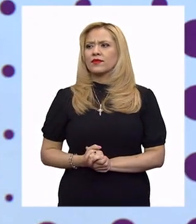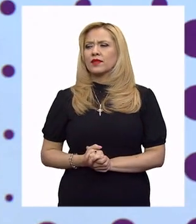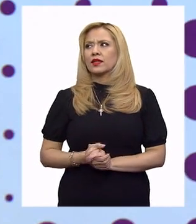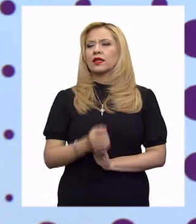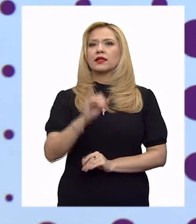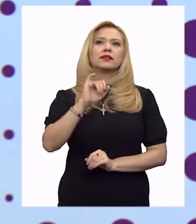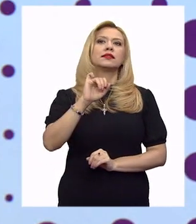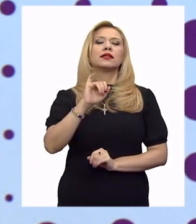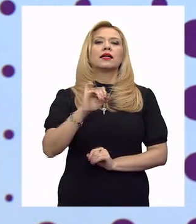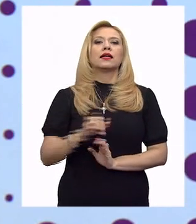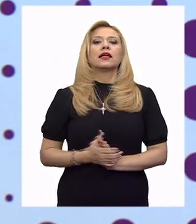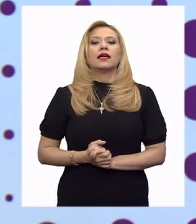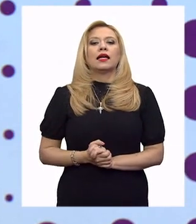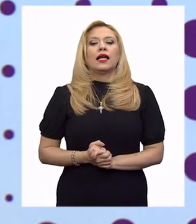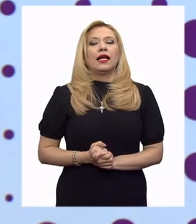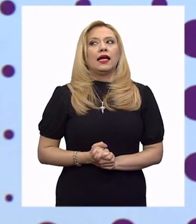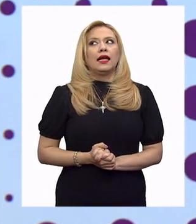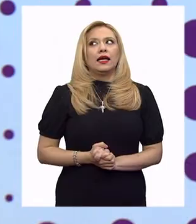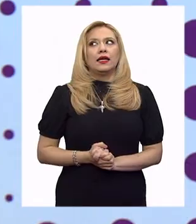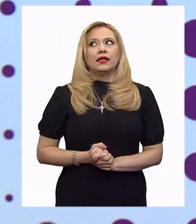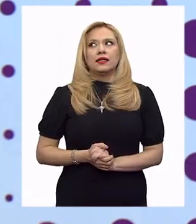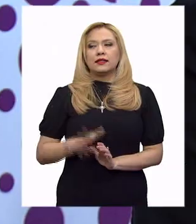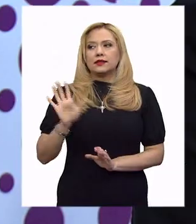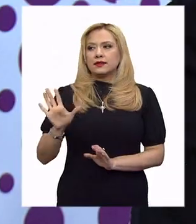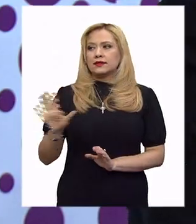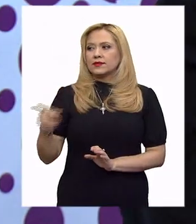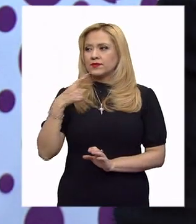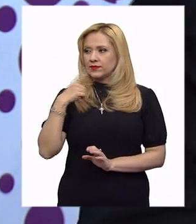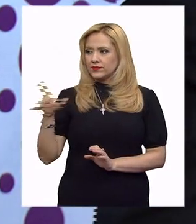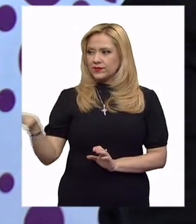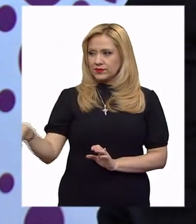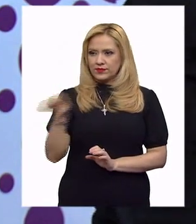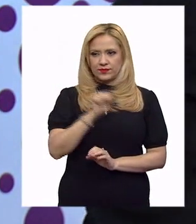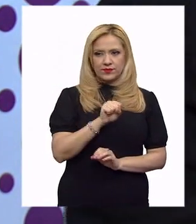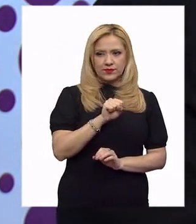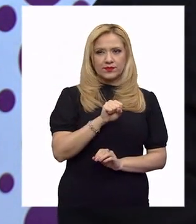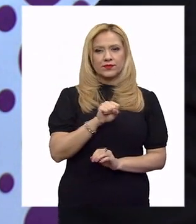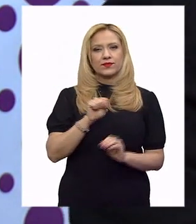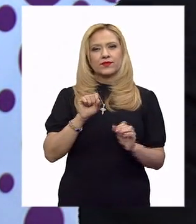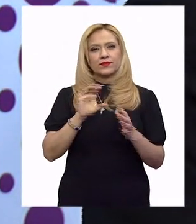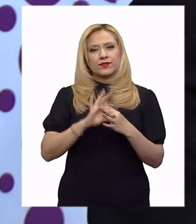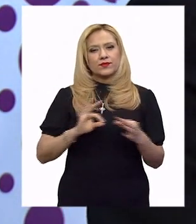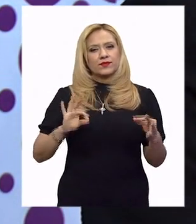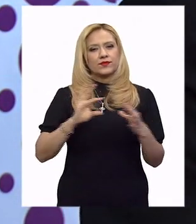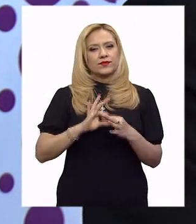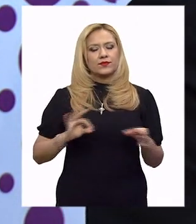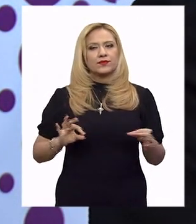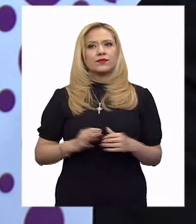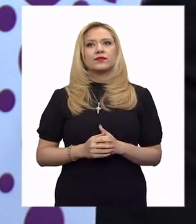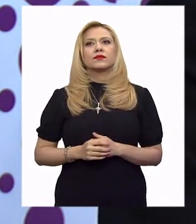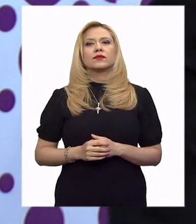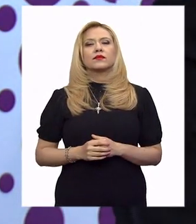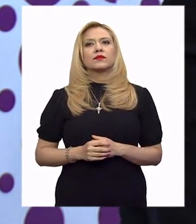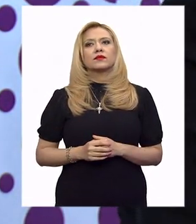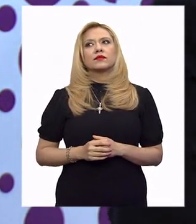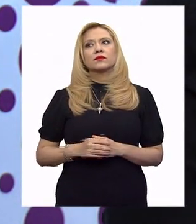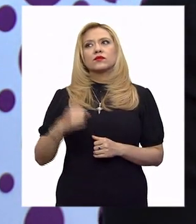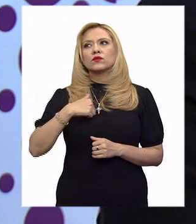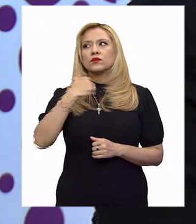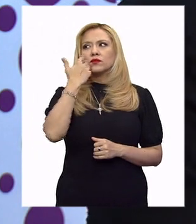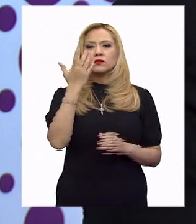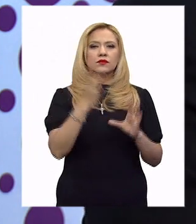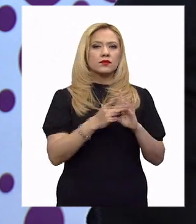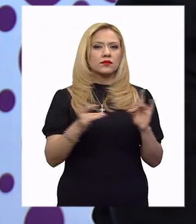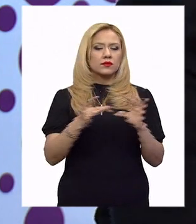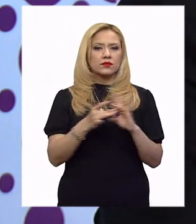Sí, un poco recuperando como empezamos la ronda, como empezó Saray. Me gustaría hablar de un